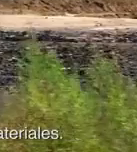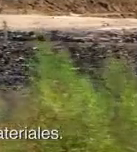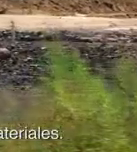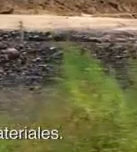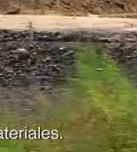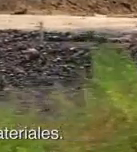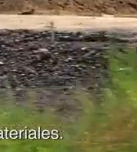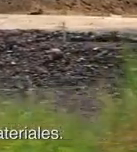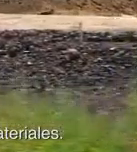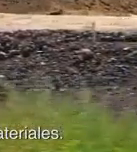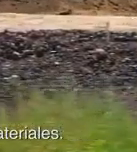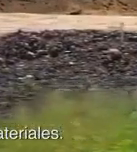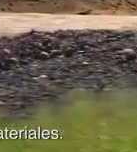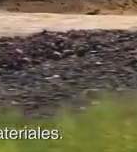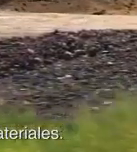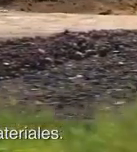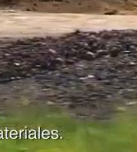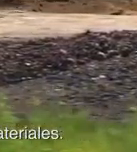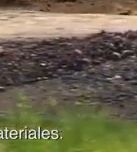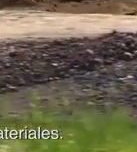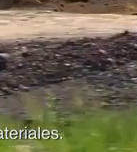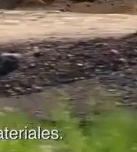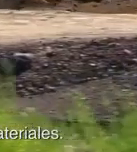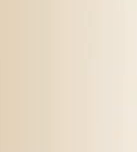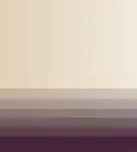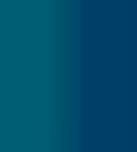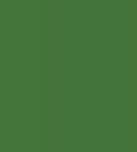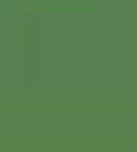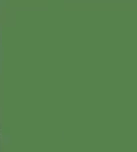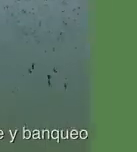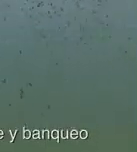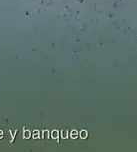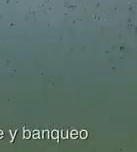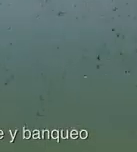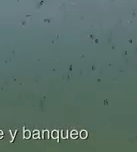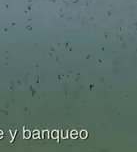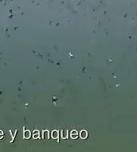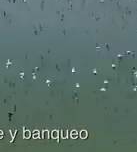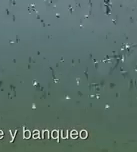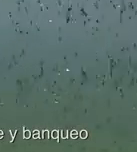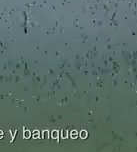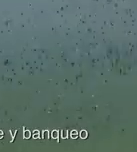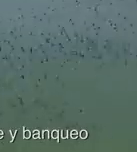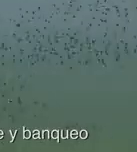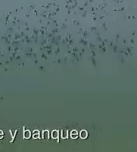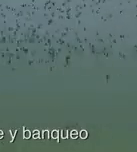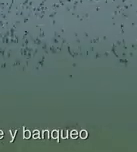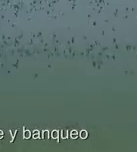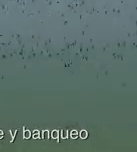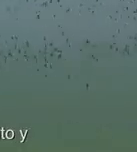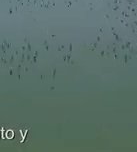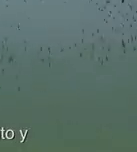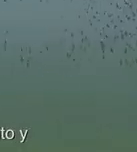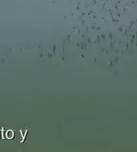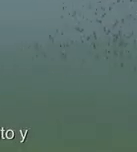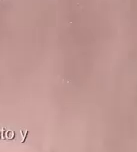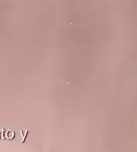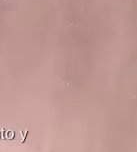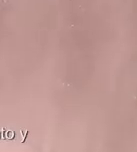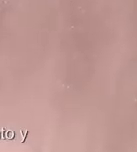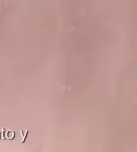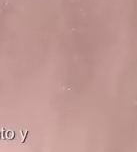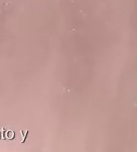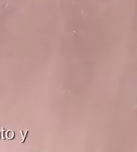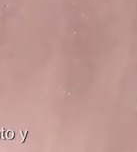se realizan trabajos de afine y compactación de materiales. Permanentemente se lleva a cabo el monitoreo, rescate y banqueo de la vegetación